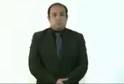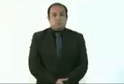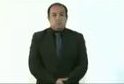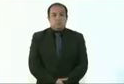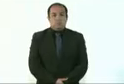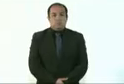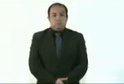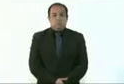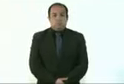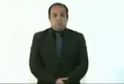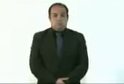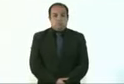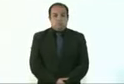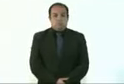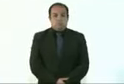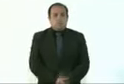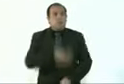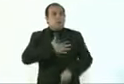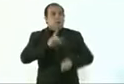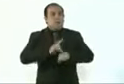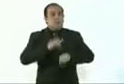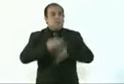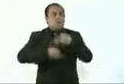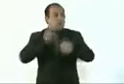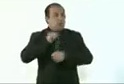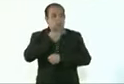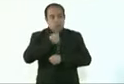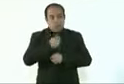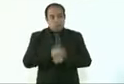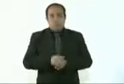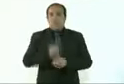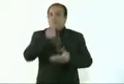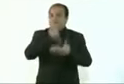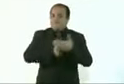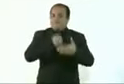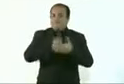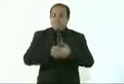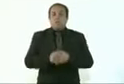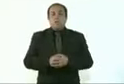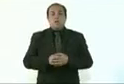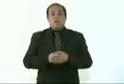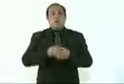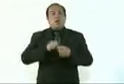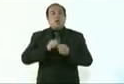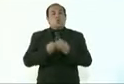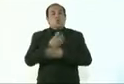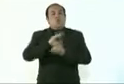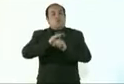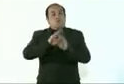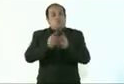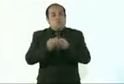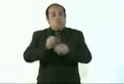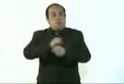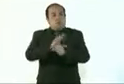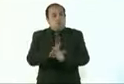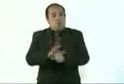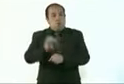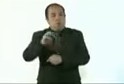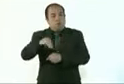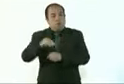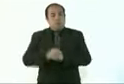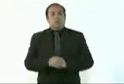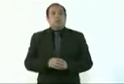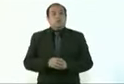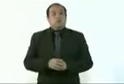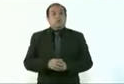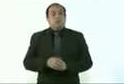Y bueno, buenos días a todos y a todas. Insistir, la variante Omicron de SARS-CoV-2, que provoca la